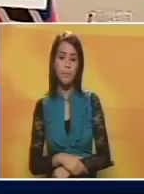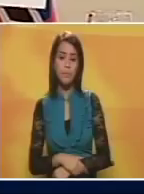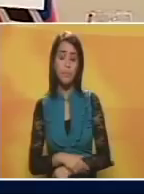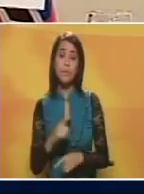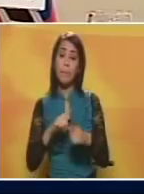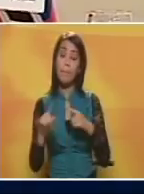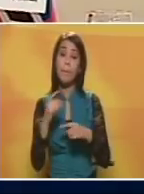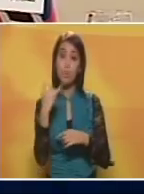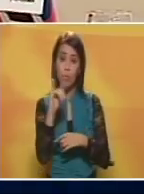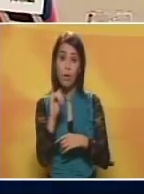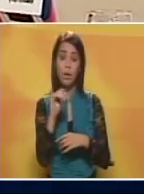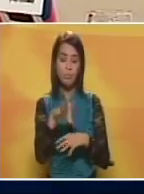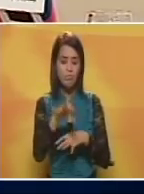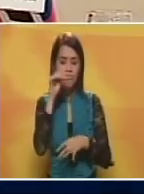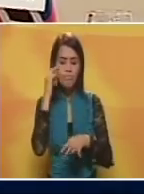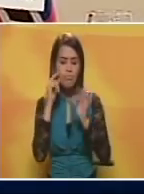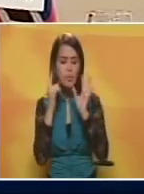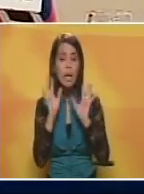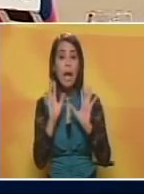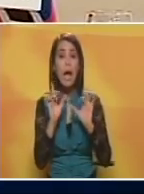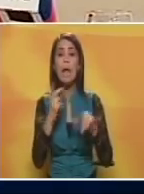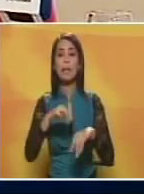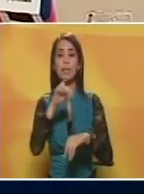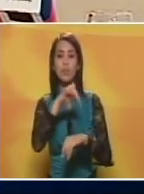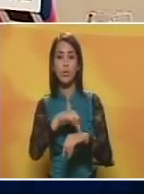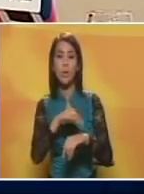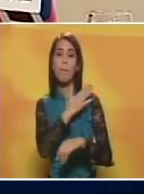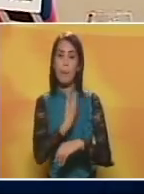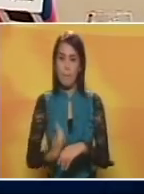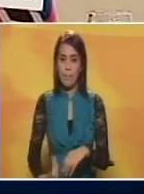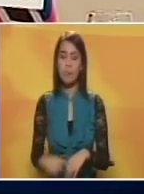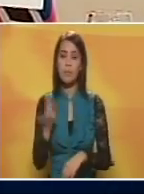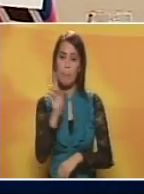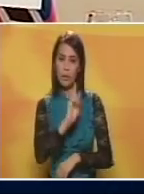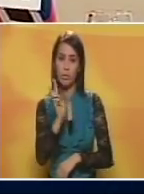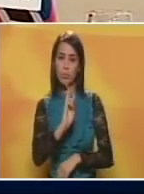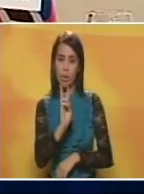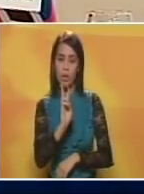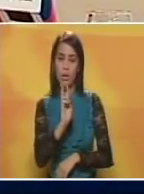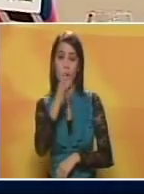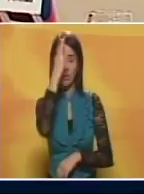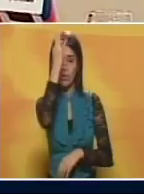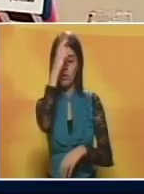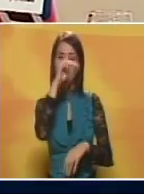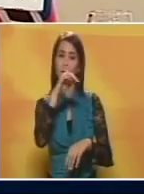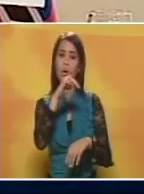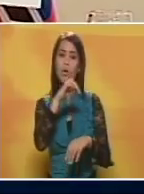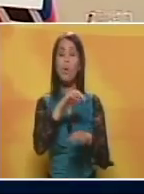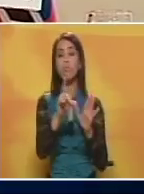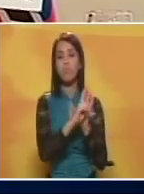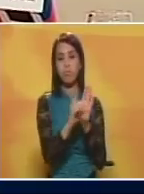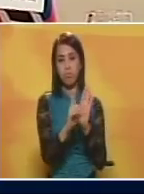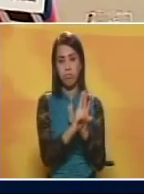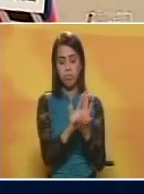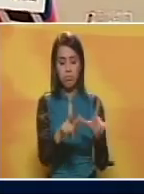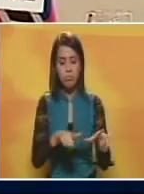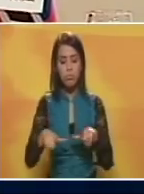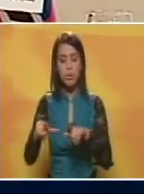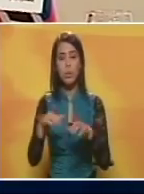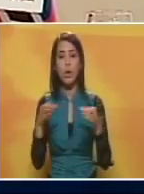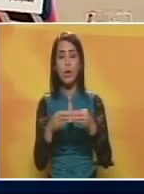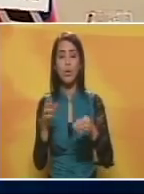la oferta nacional para presidente de la República y consejos legislativos regionales de los